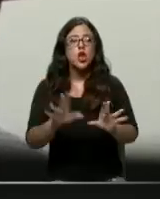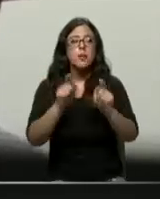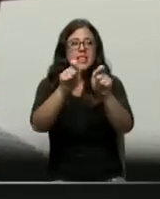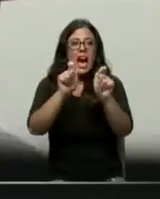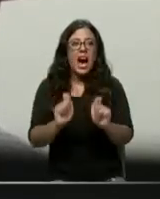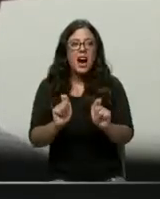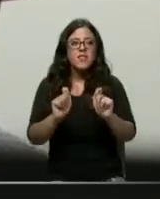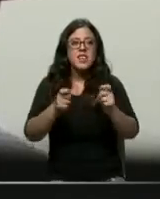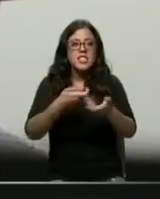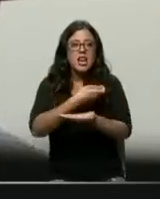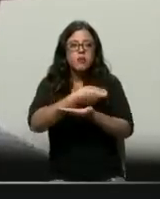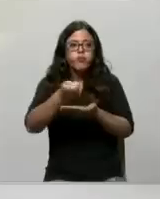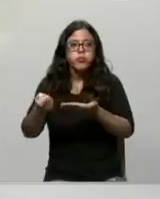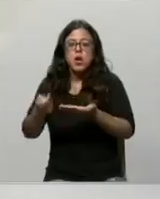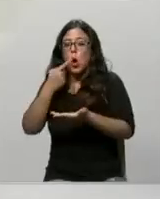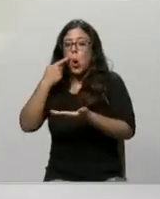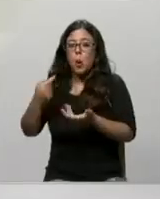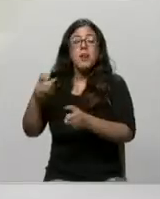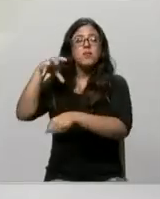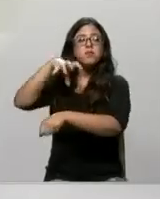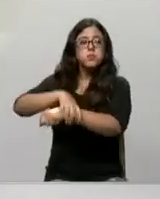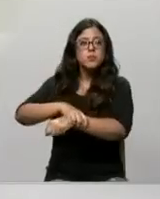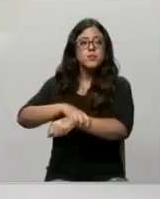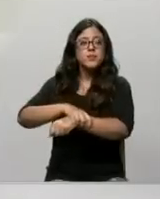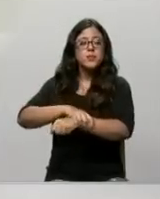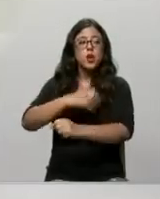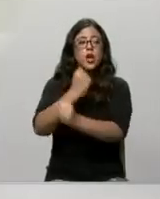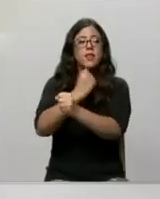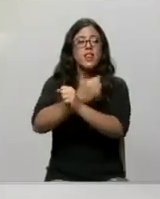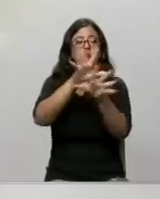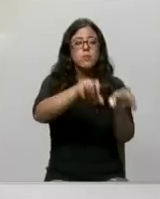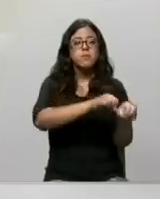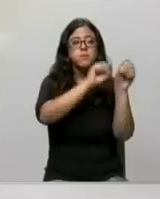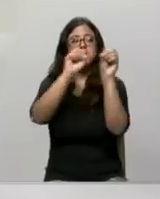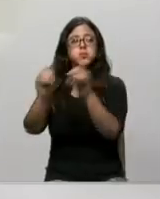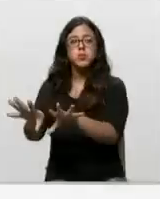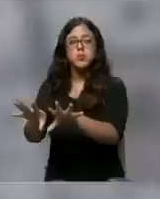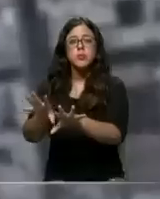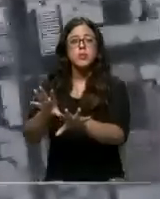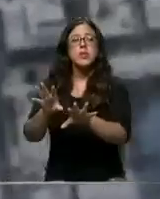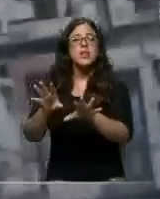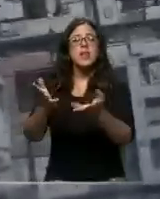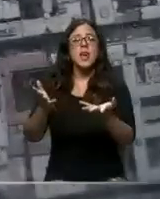panfletos. Él fue detenido por carabineros y fue entregado a los agentes de la CNI.